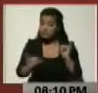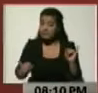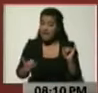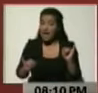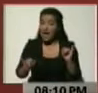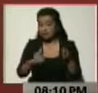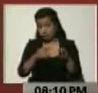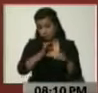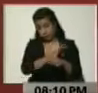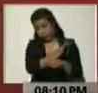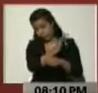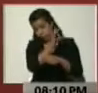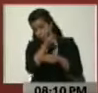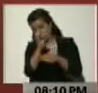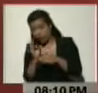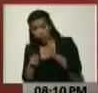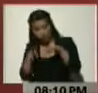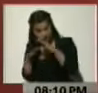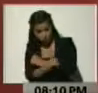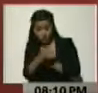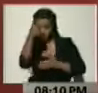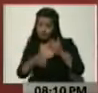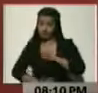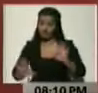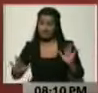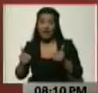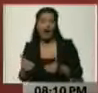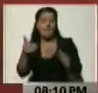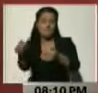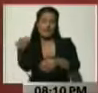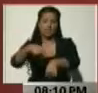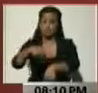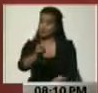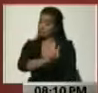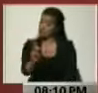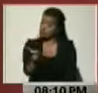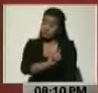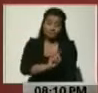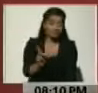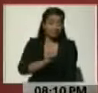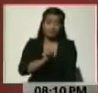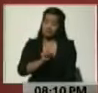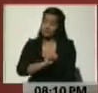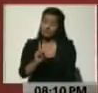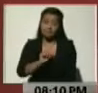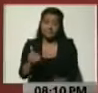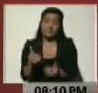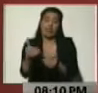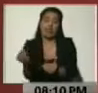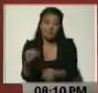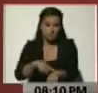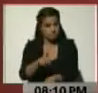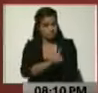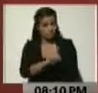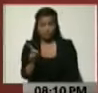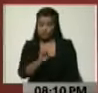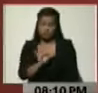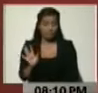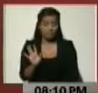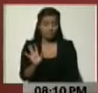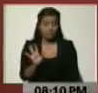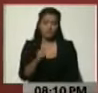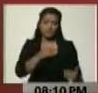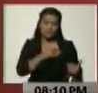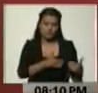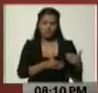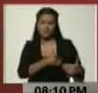12 de la noche. Eso es, y no hay prórroga, no hay prórroga. El proceso va muy bien. Va muy